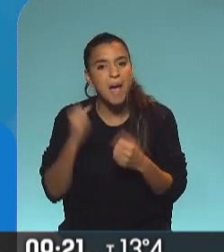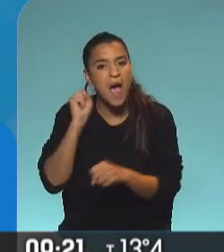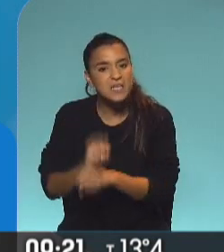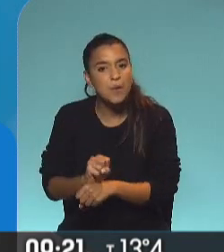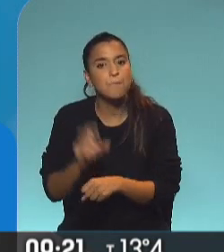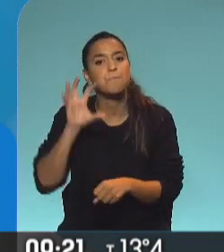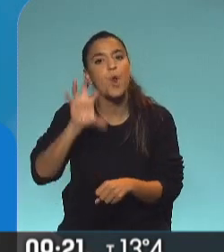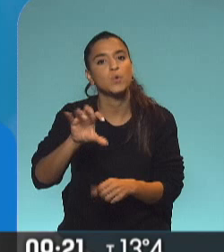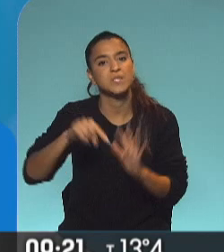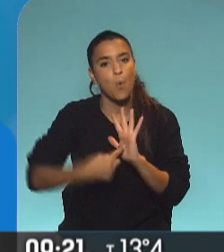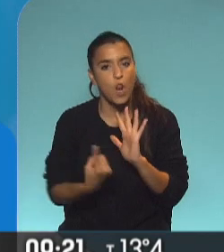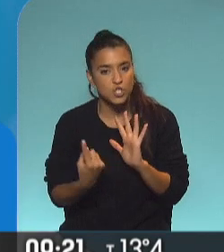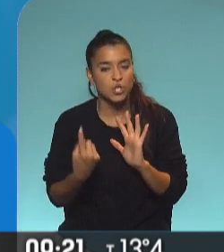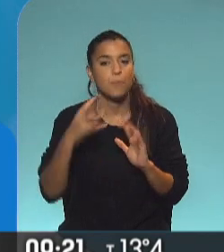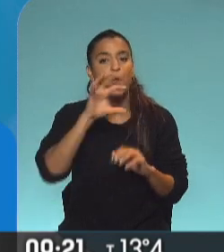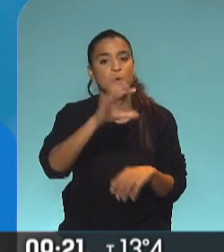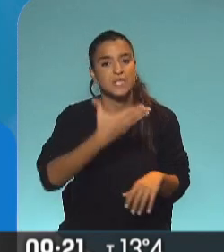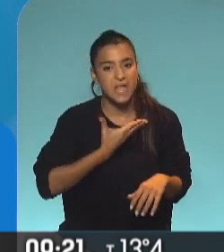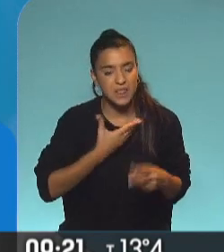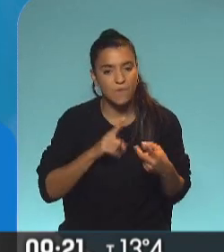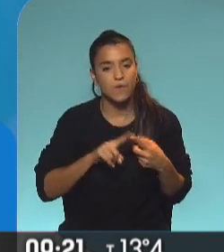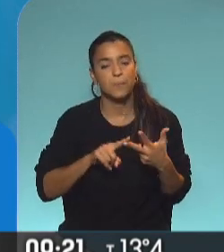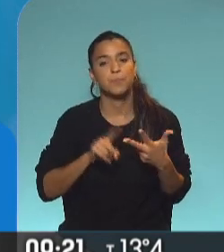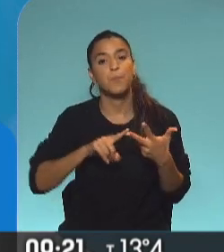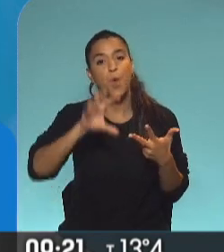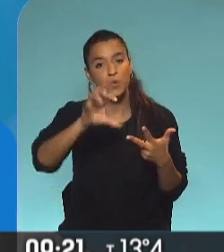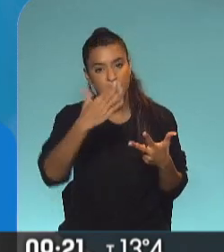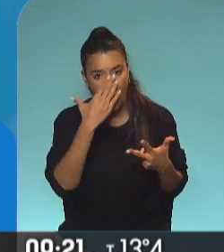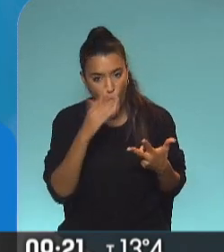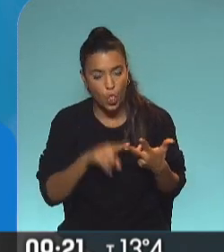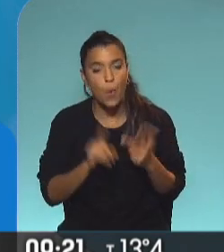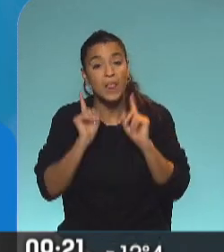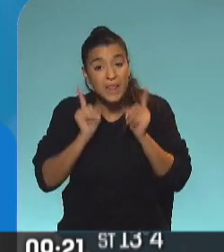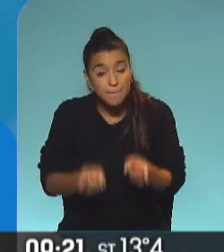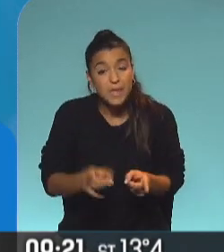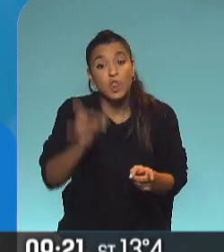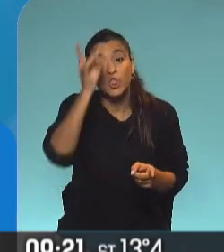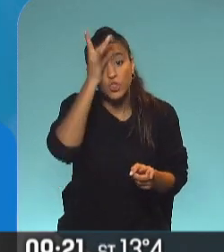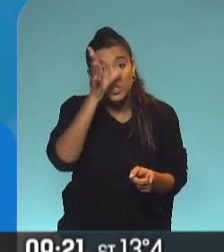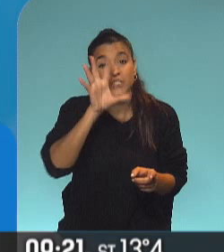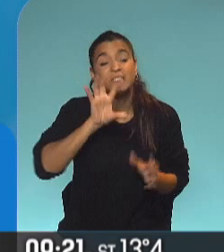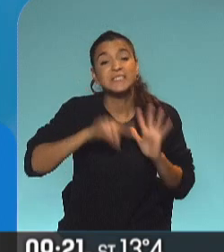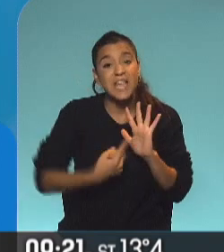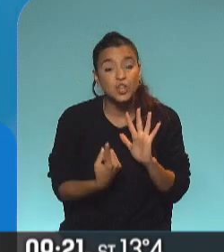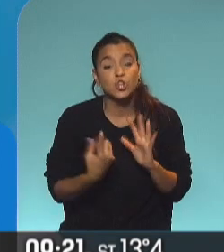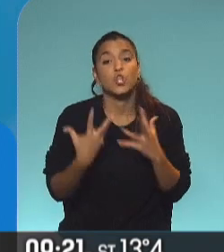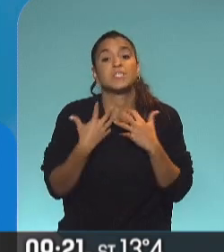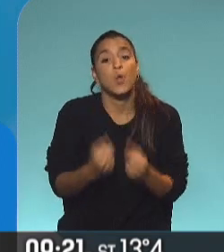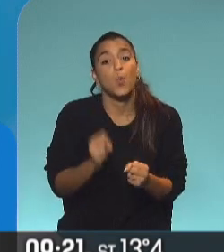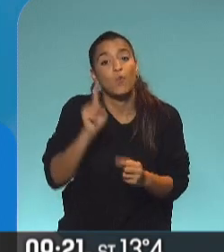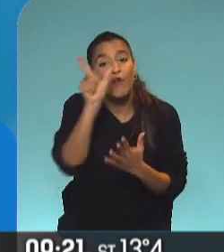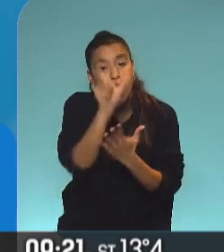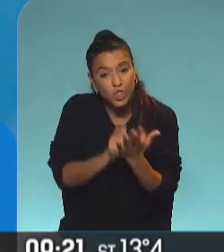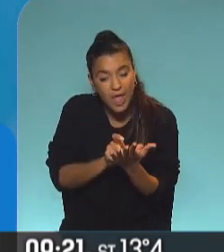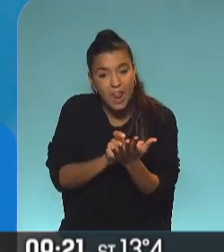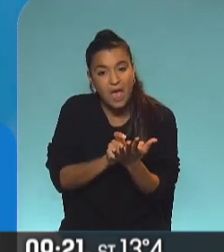de Provincia de Buenos Aires, Provincia de Santa Fe y Provincia de Córdoba. Y también 12 centros sanitarios de frontera que